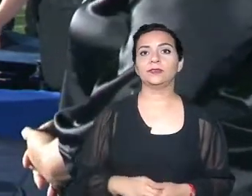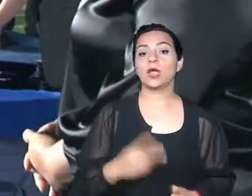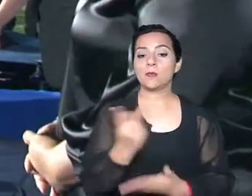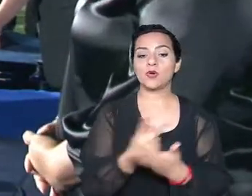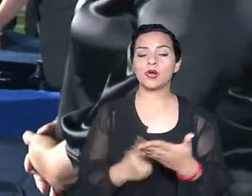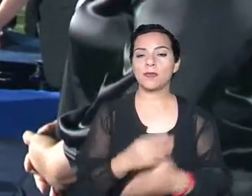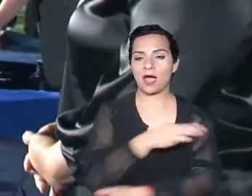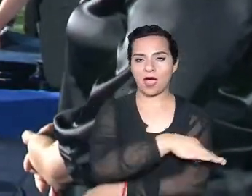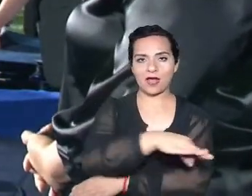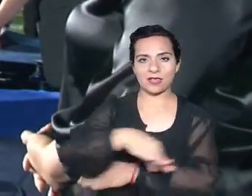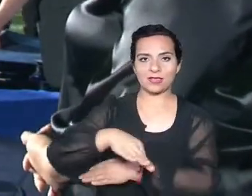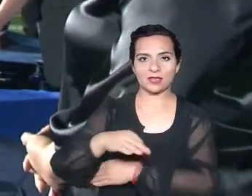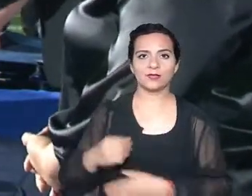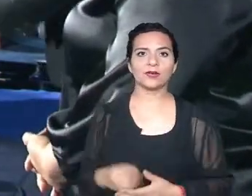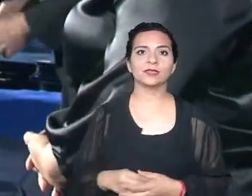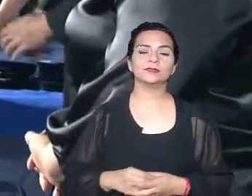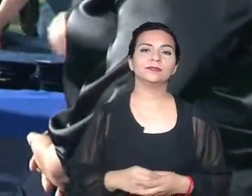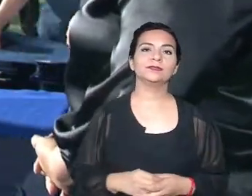de arquitectura.